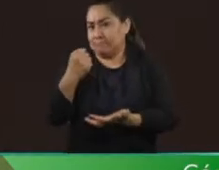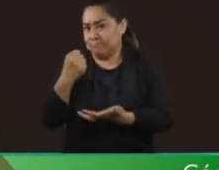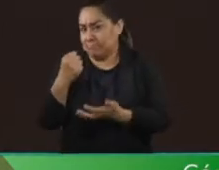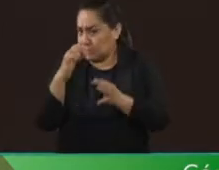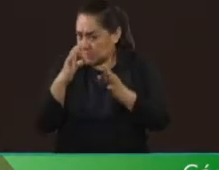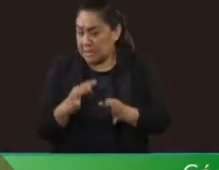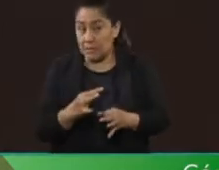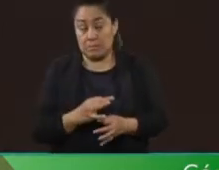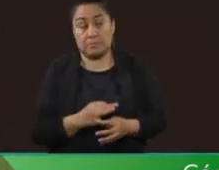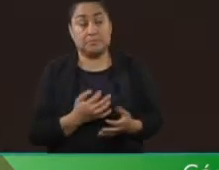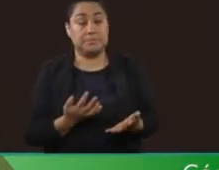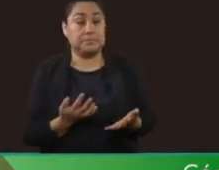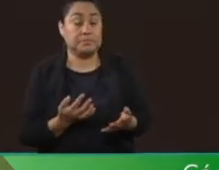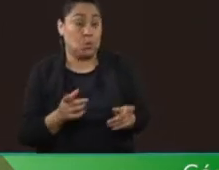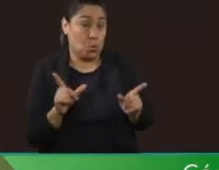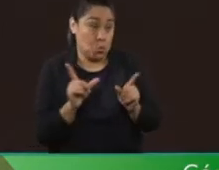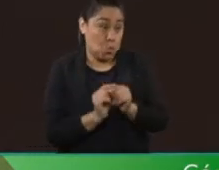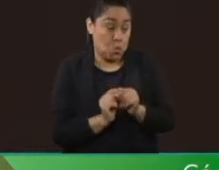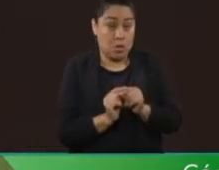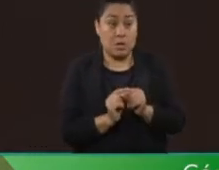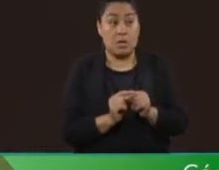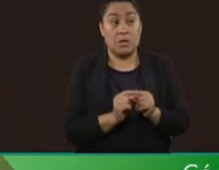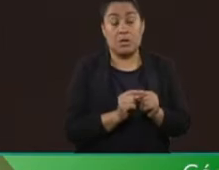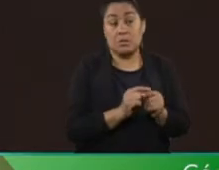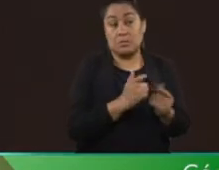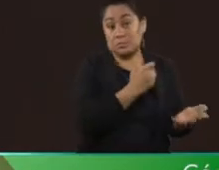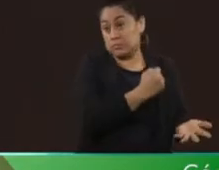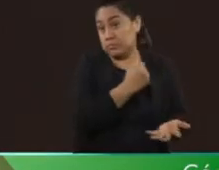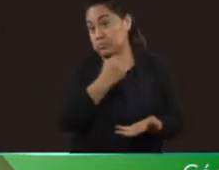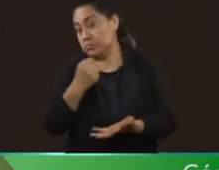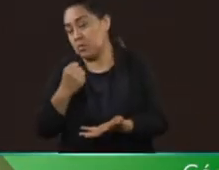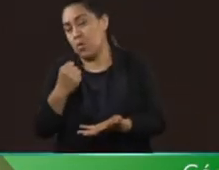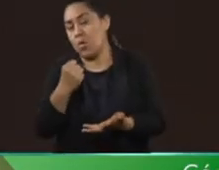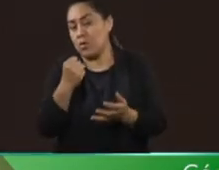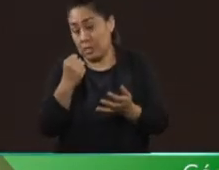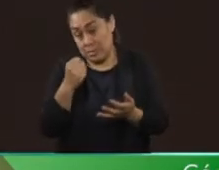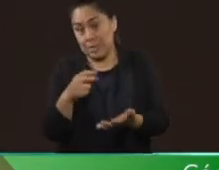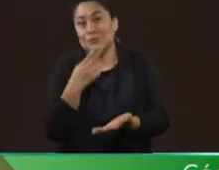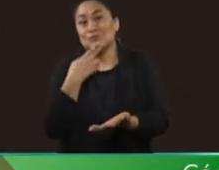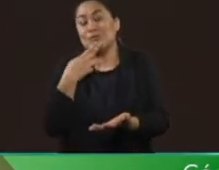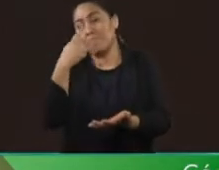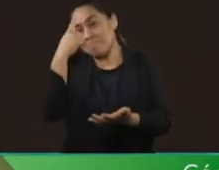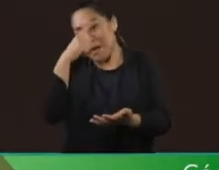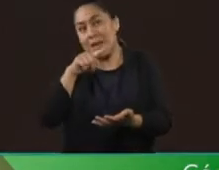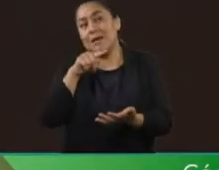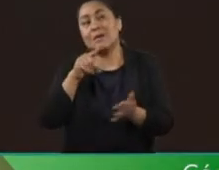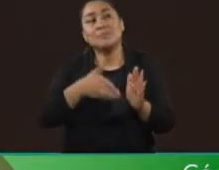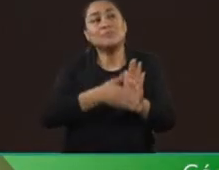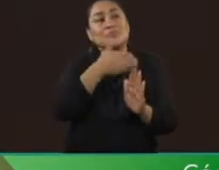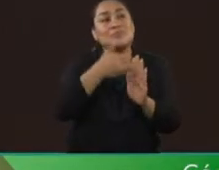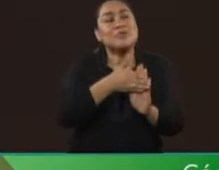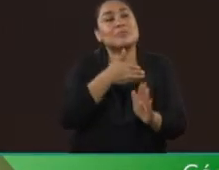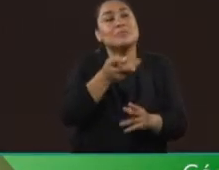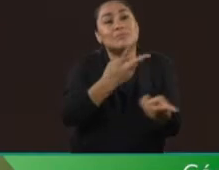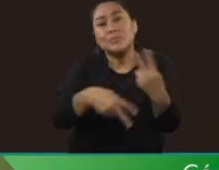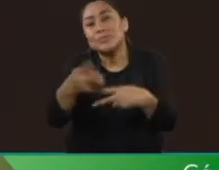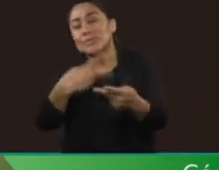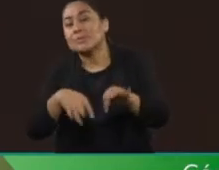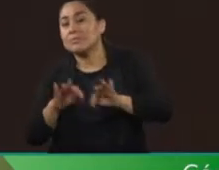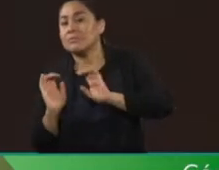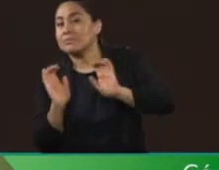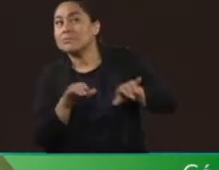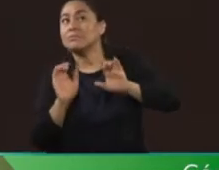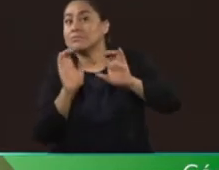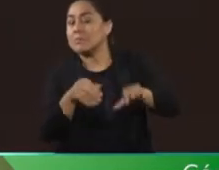Pues el tema no es solamente recibir la inversión esa inversión que va a generar empleos sino que eh finalmente También